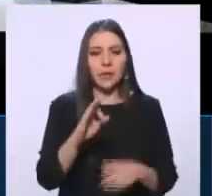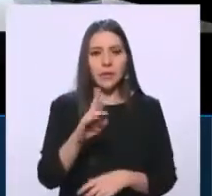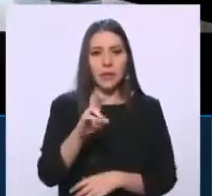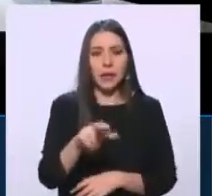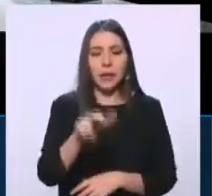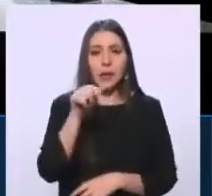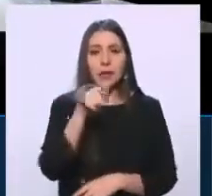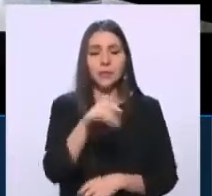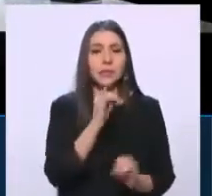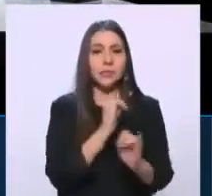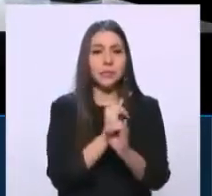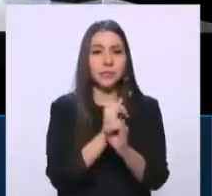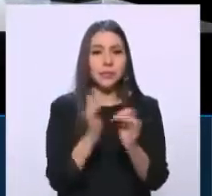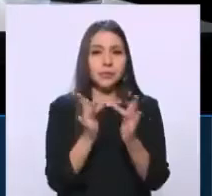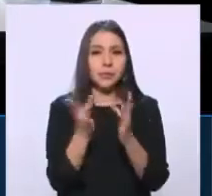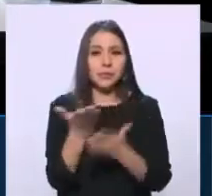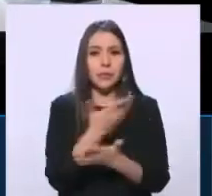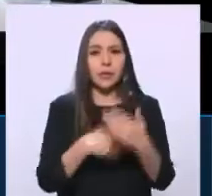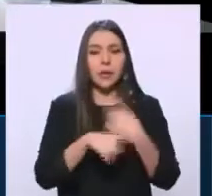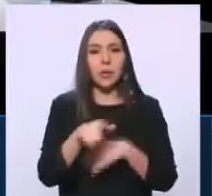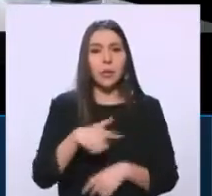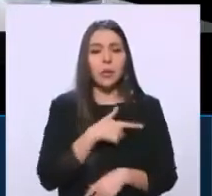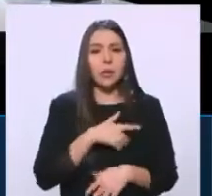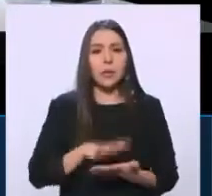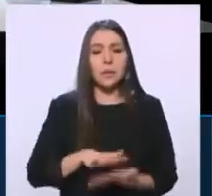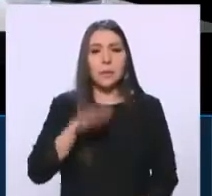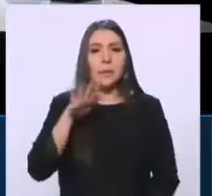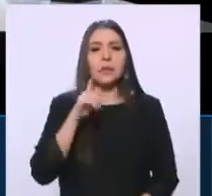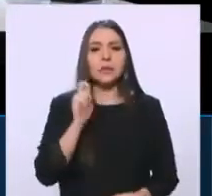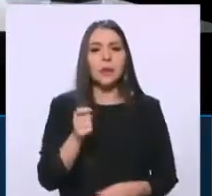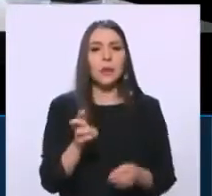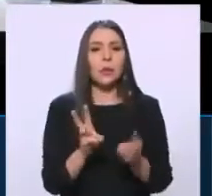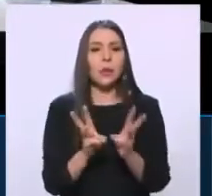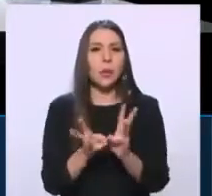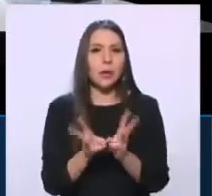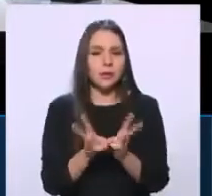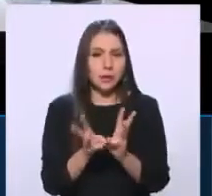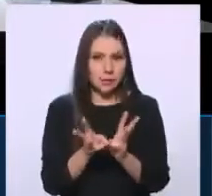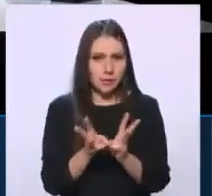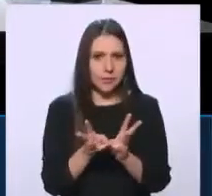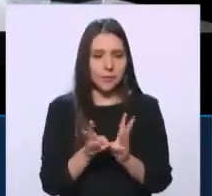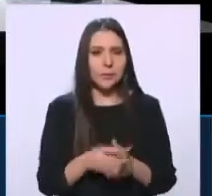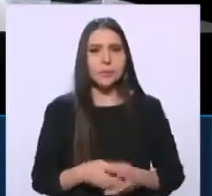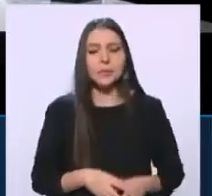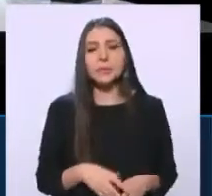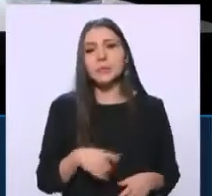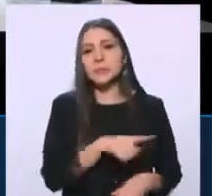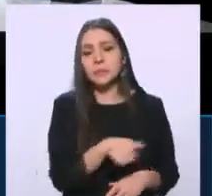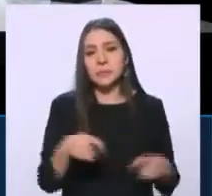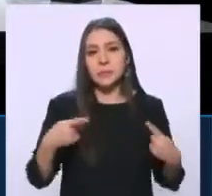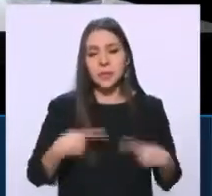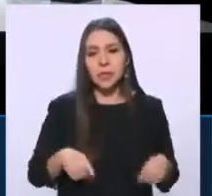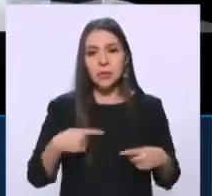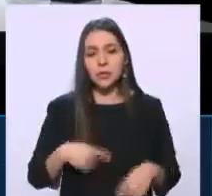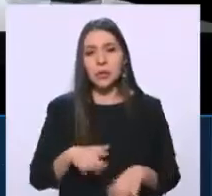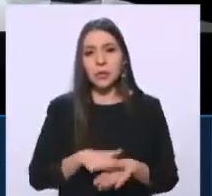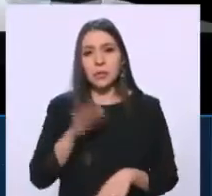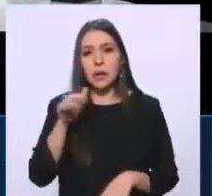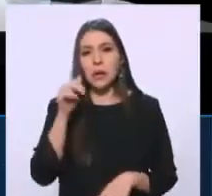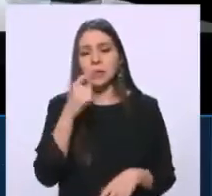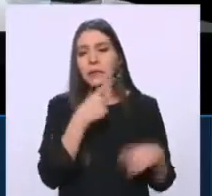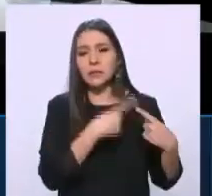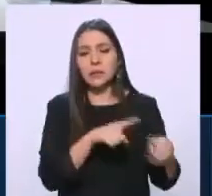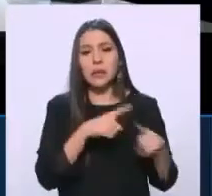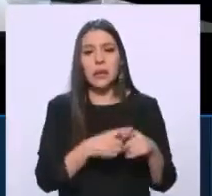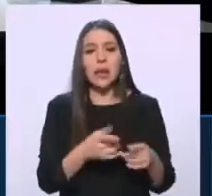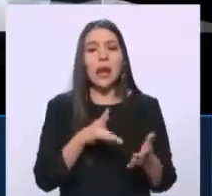parece que una de las redes sociales preferidas es WhatsApp, porque una parte del mercado y la gente que nutre Frena es gente de cierta